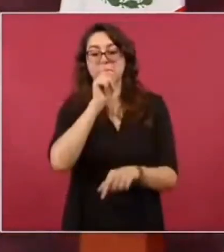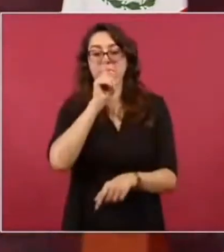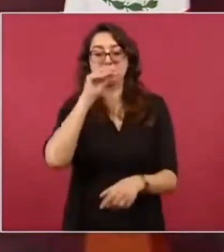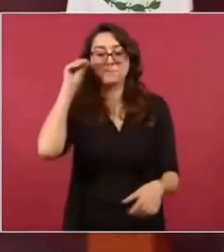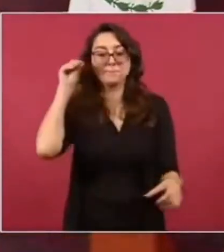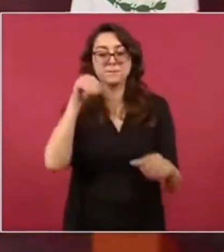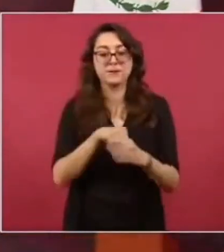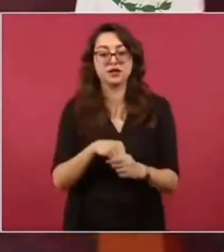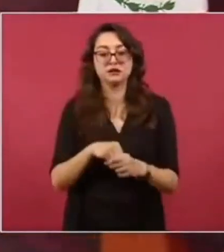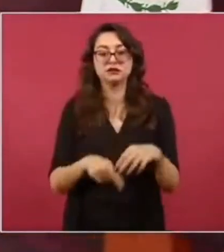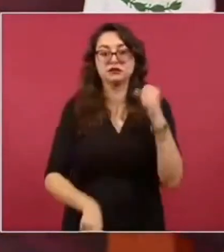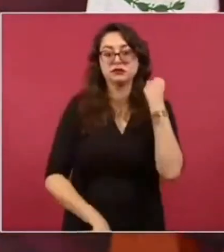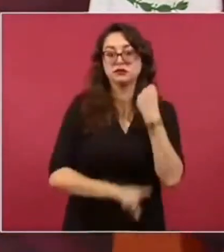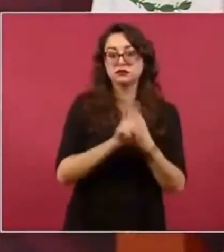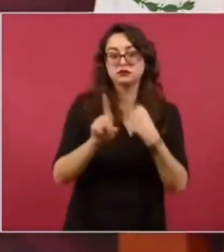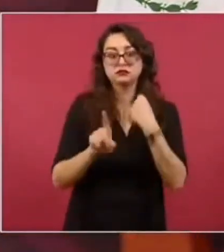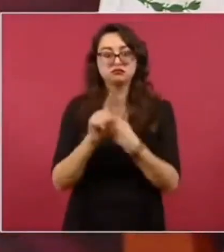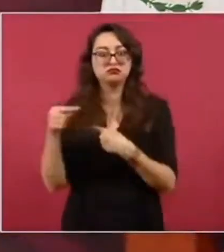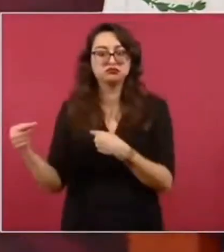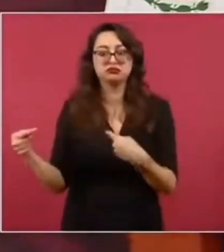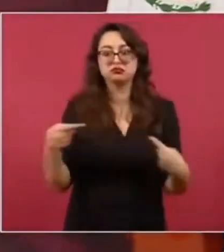sin ningún conflicto